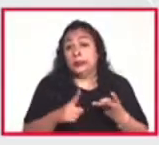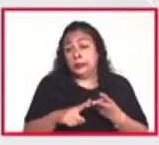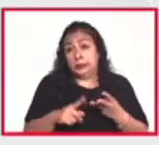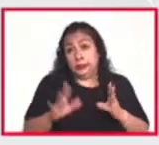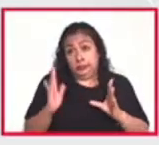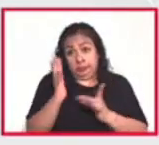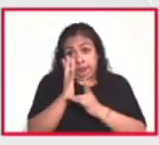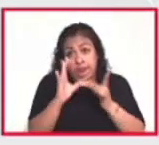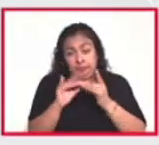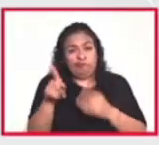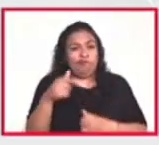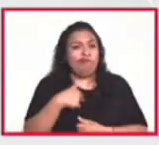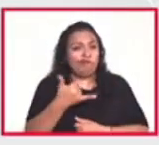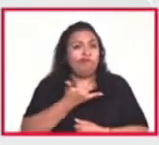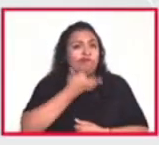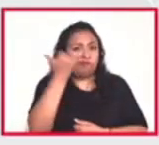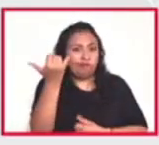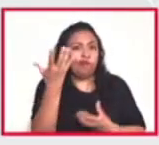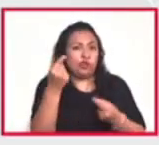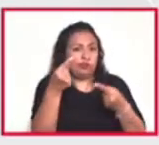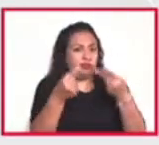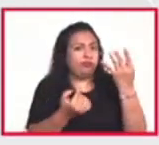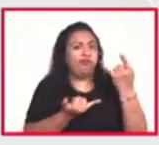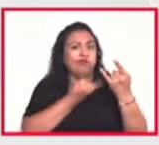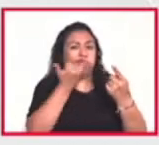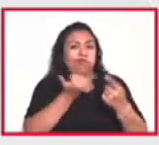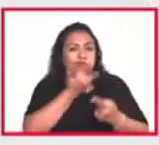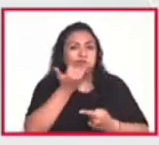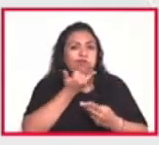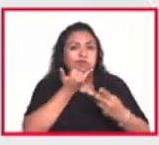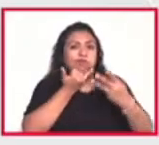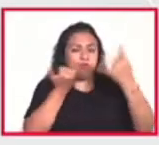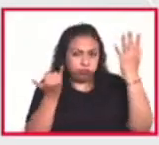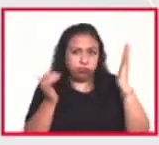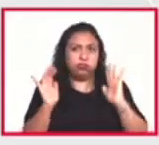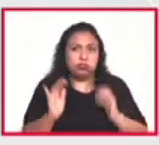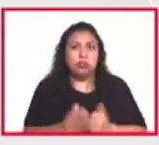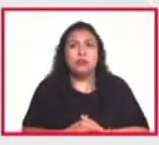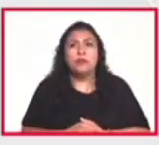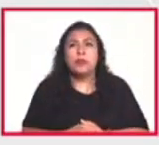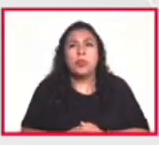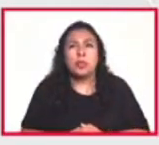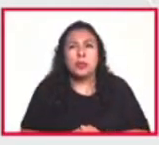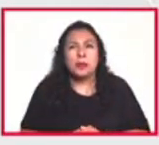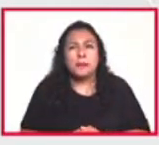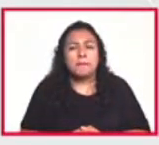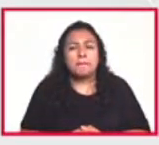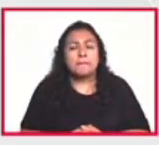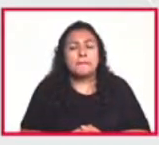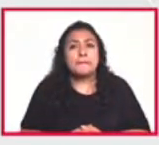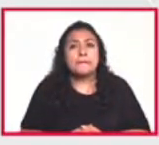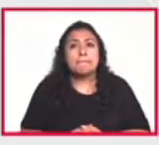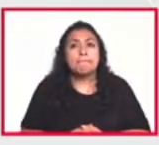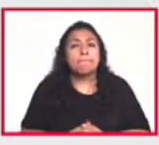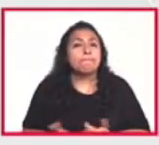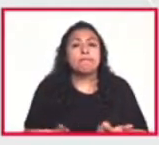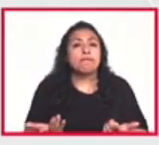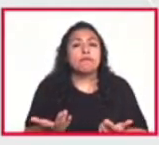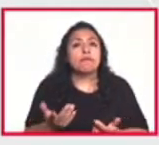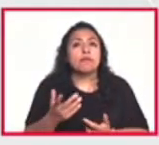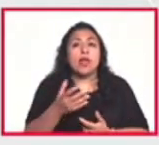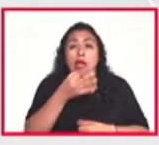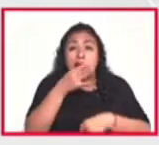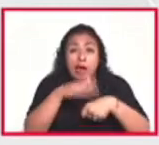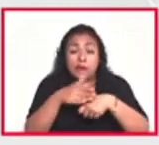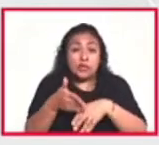se equivocó en un montón de cosas desde el principio. No escuchó a Taiwán, no dio las advertencias cuando tenía